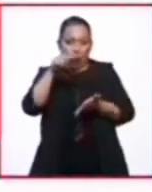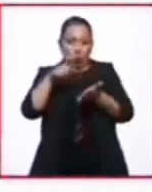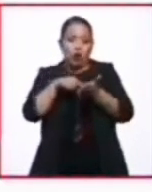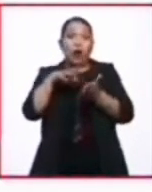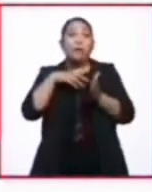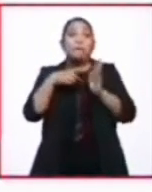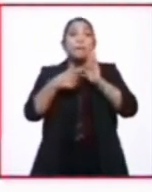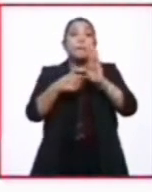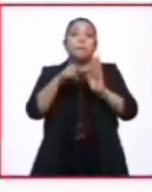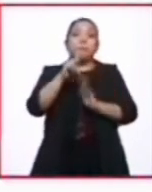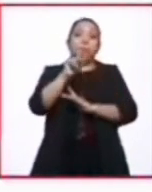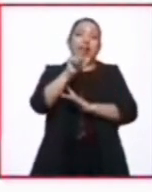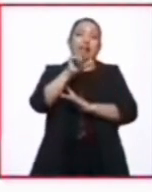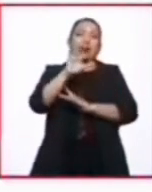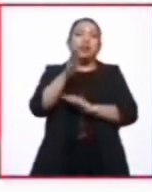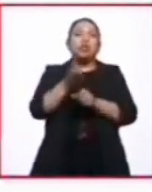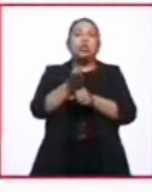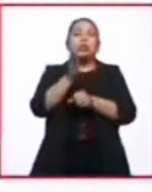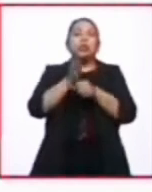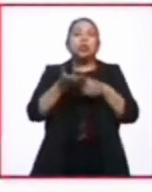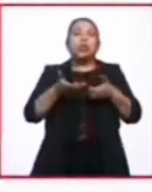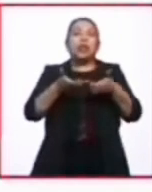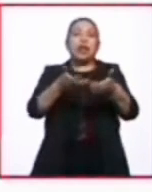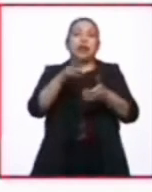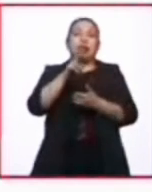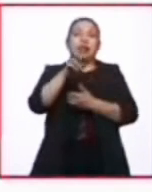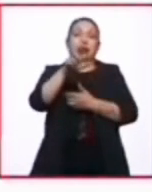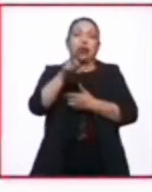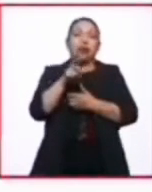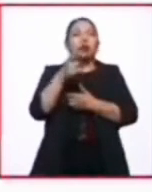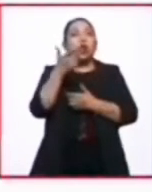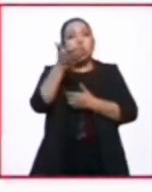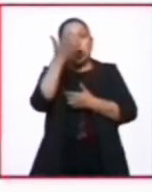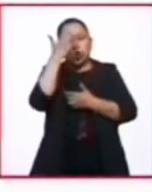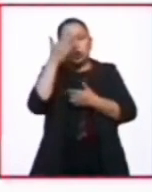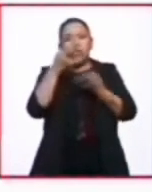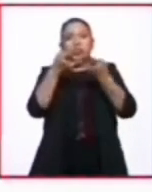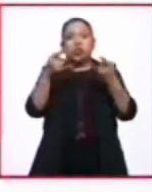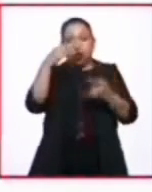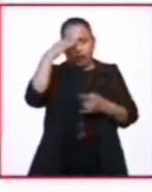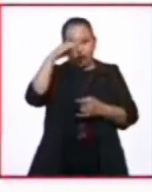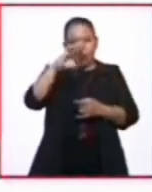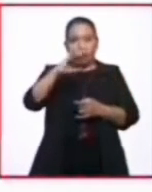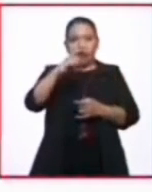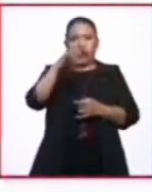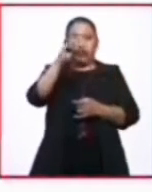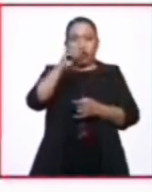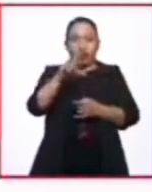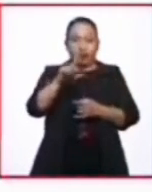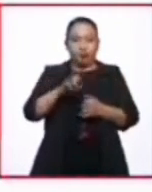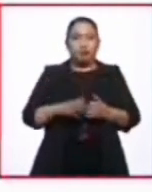el Pagliacho, el gracioso de la calle del Relox. Conozcamos la historia de Don Chole.